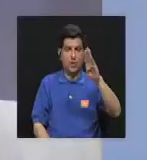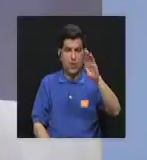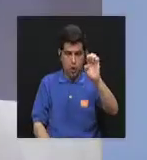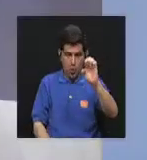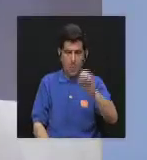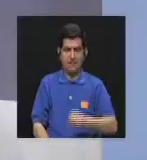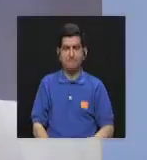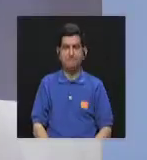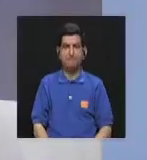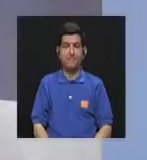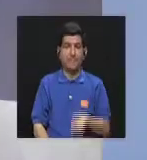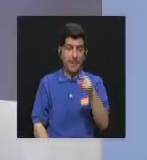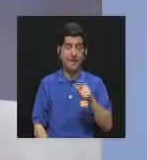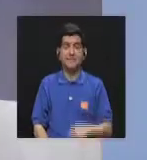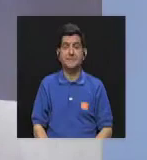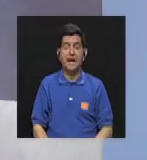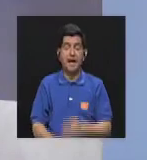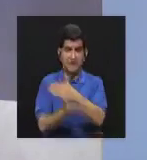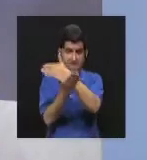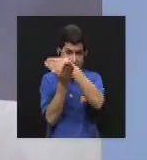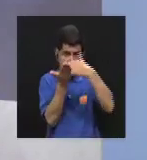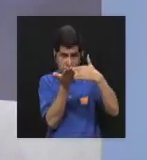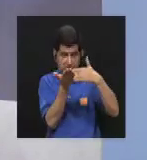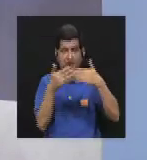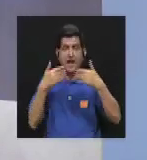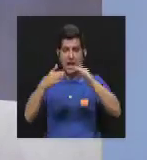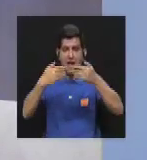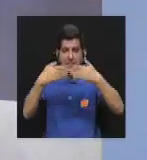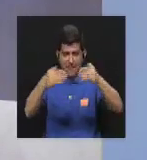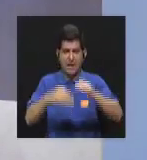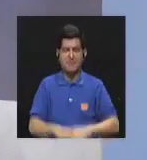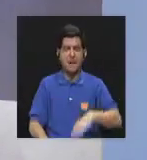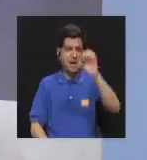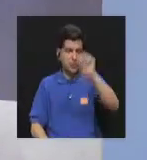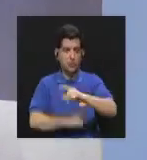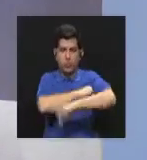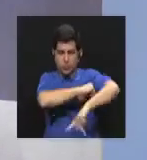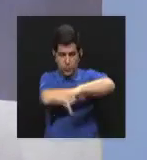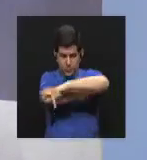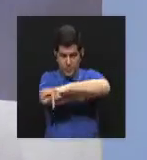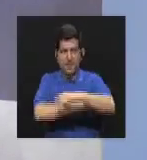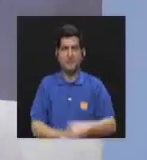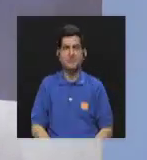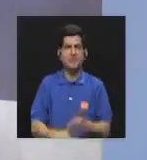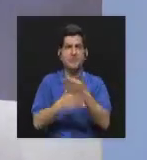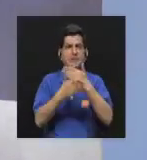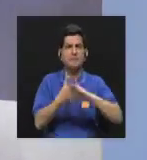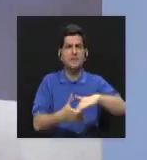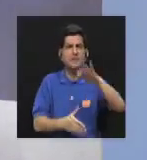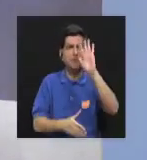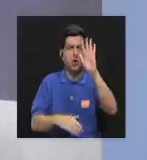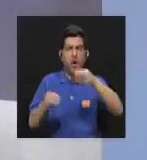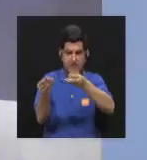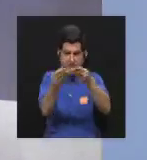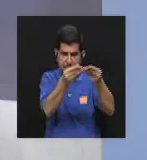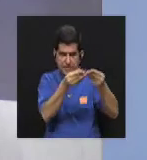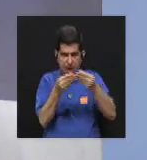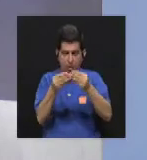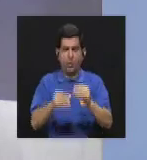Nove está en la frontera con Panamá, está en la zona sur de nuestro país. Se divide en cinco